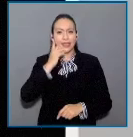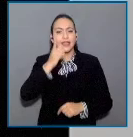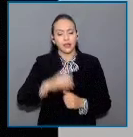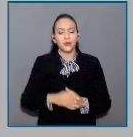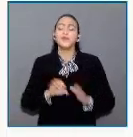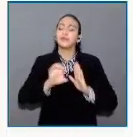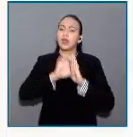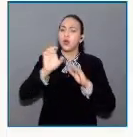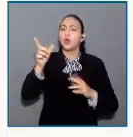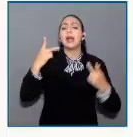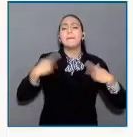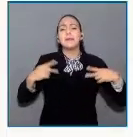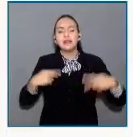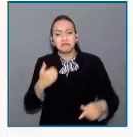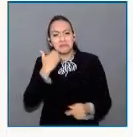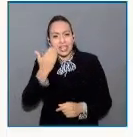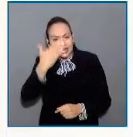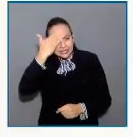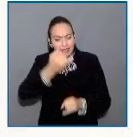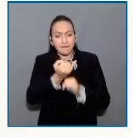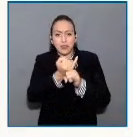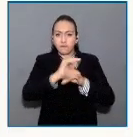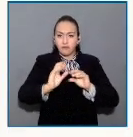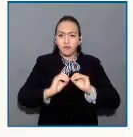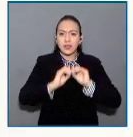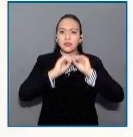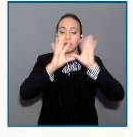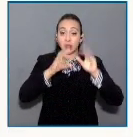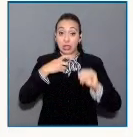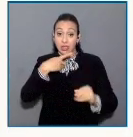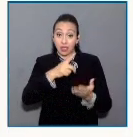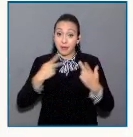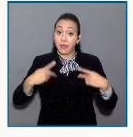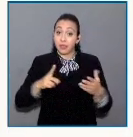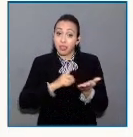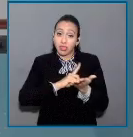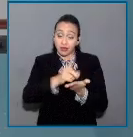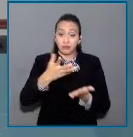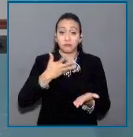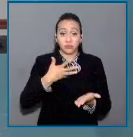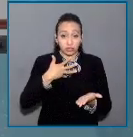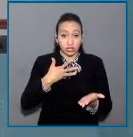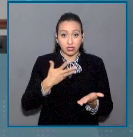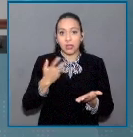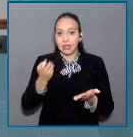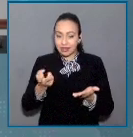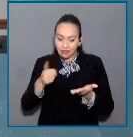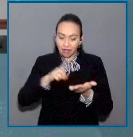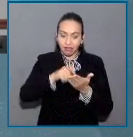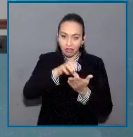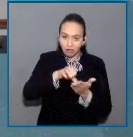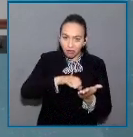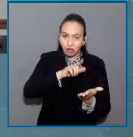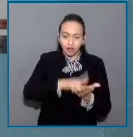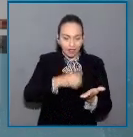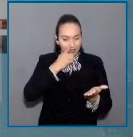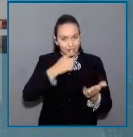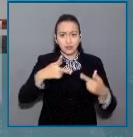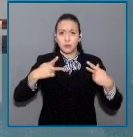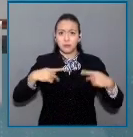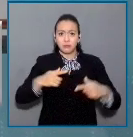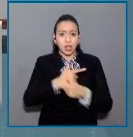la democracia directa, pero que debe entenderse en el marco de los valores constitucionales. No se trata, pues, solamente de que la